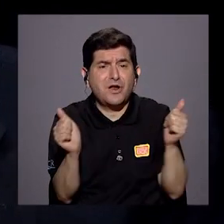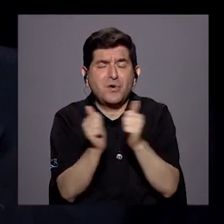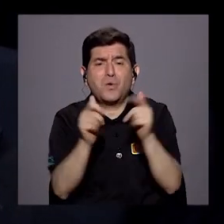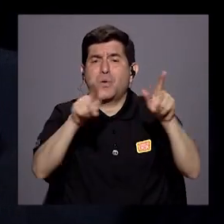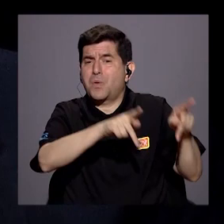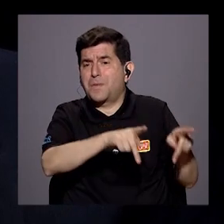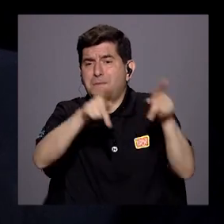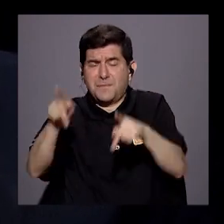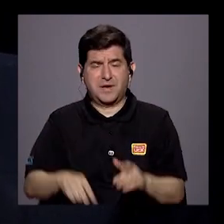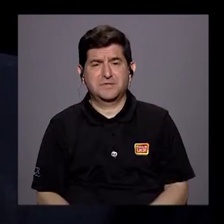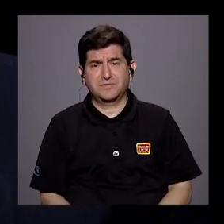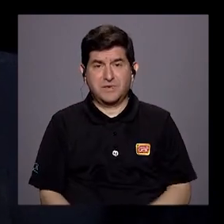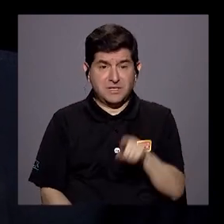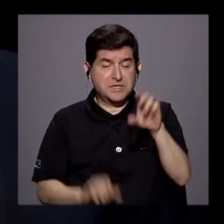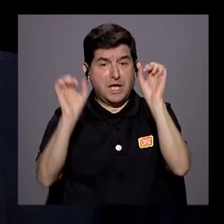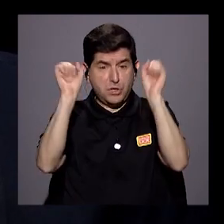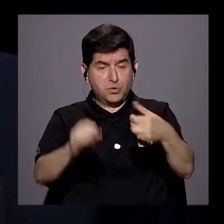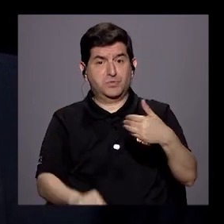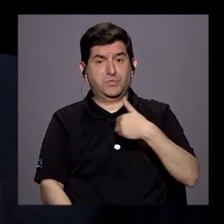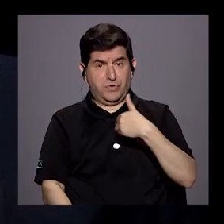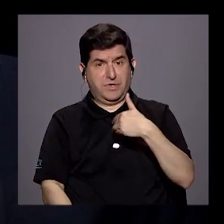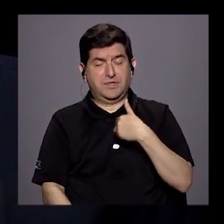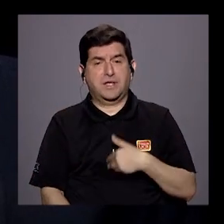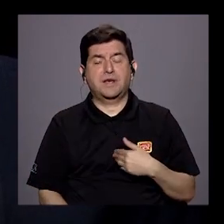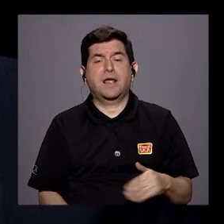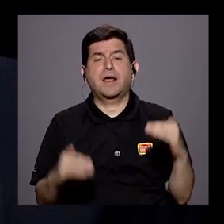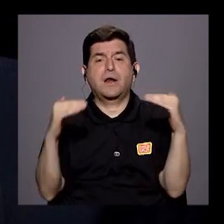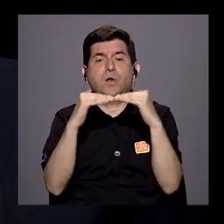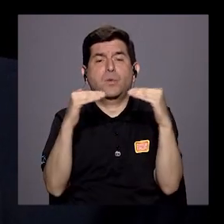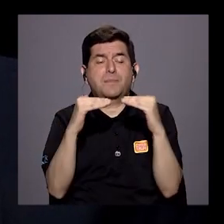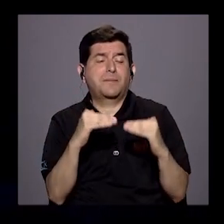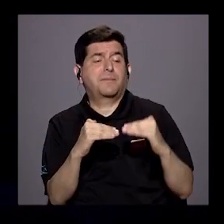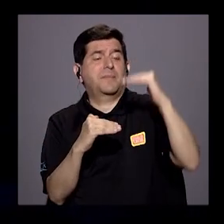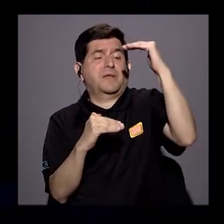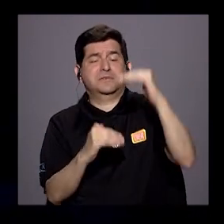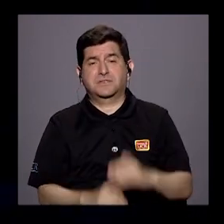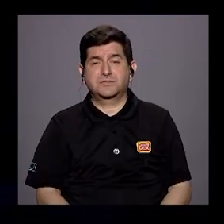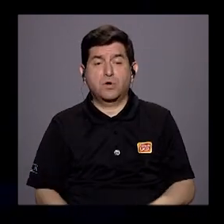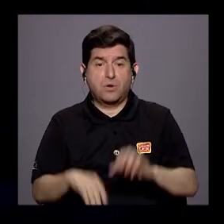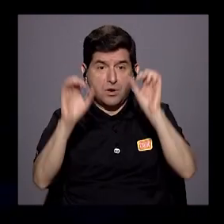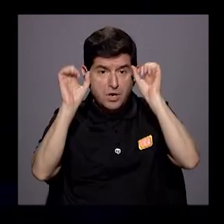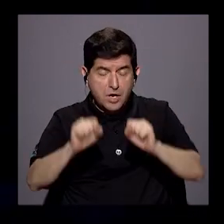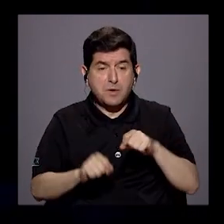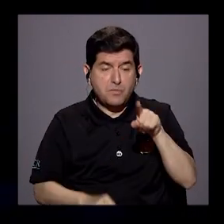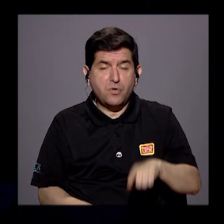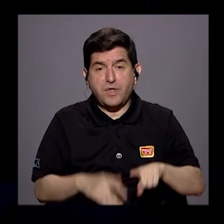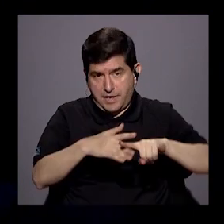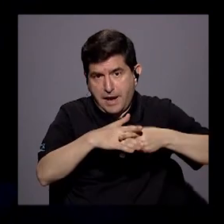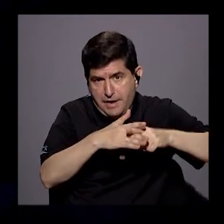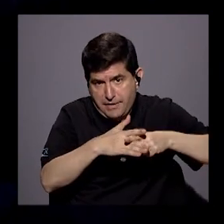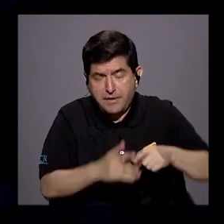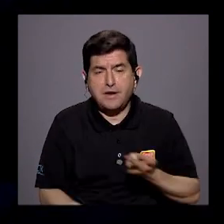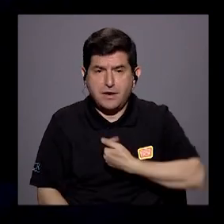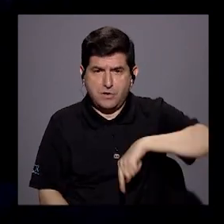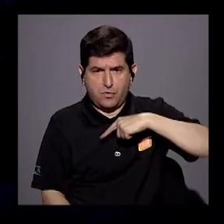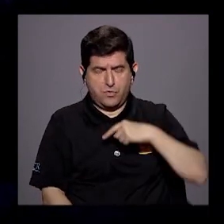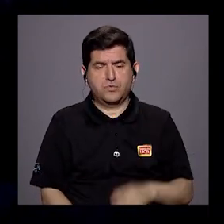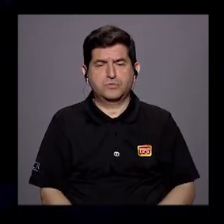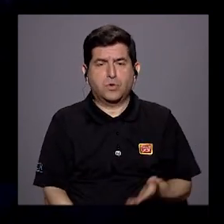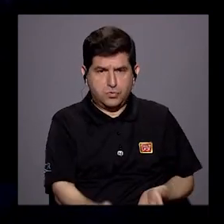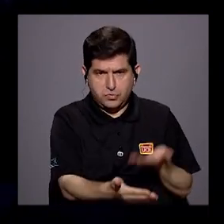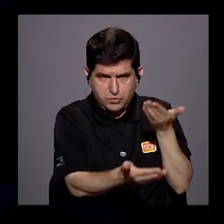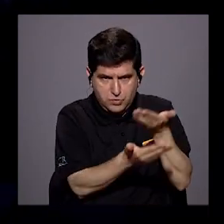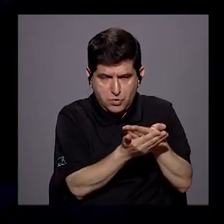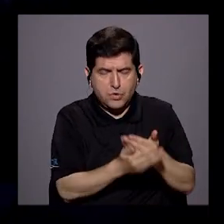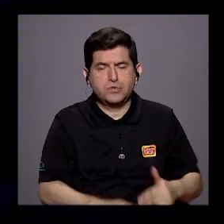las personas para que tuvieran una compensación mayor que pudiera el has hecho un arreglo cuando nosotros hicimos la